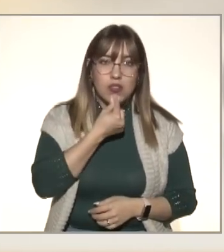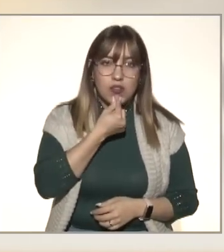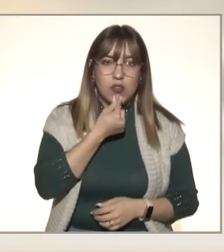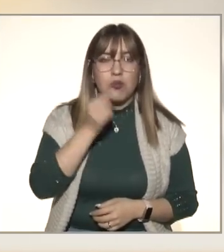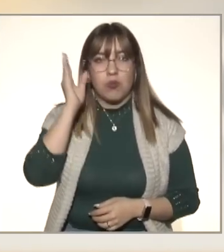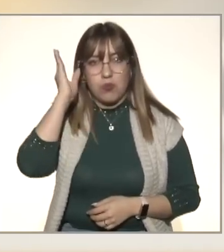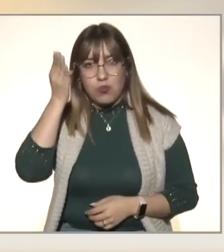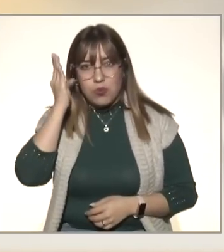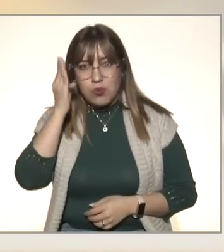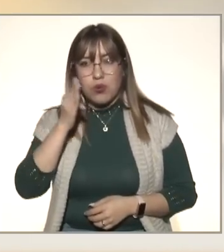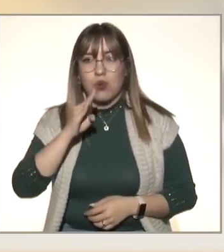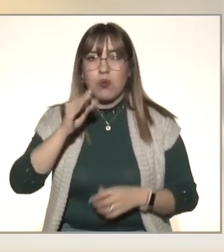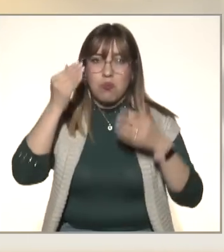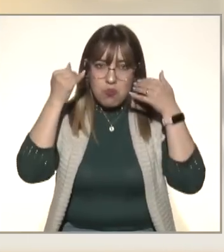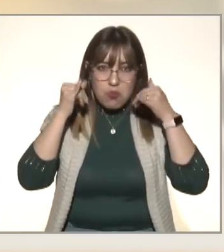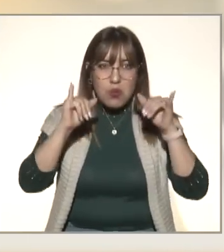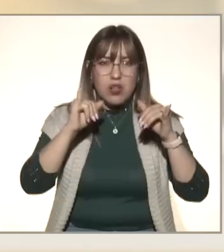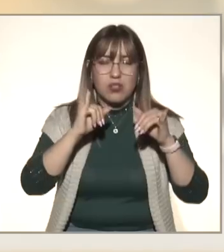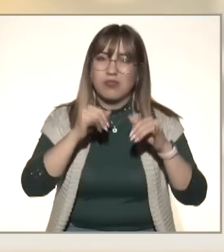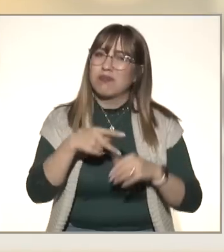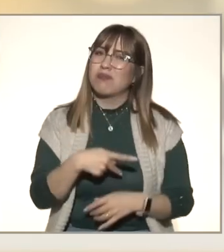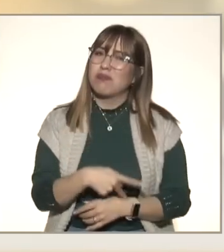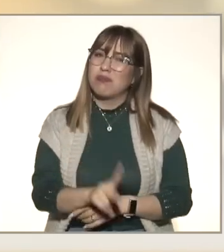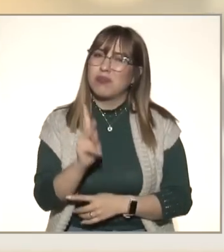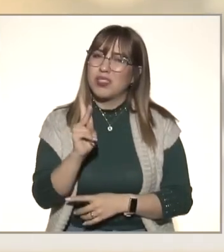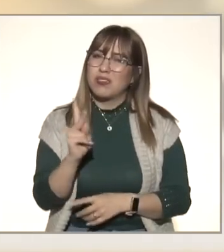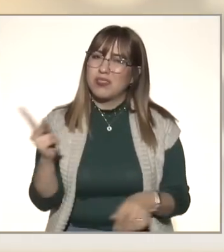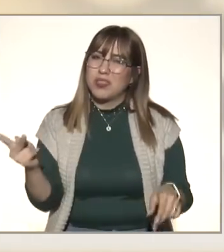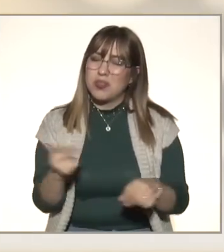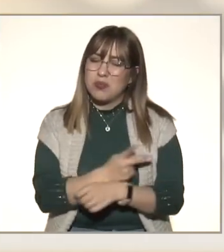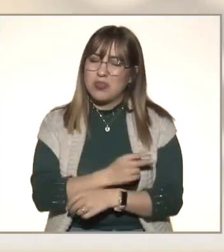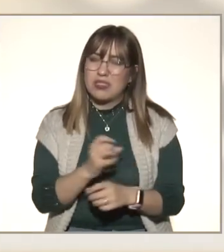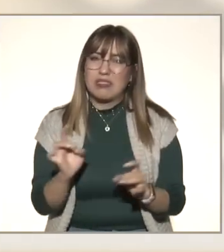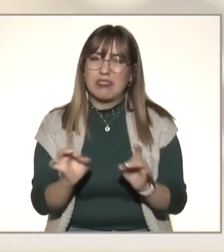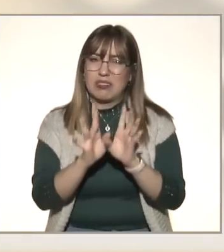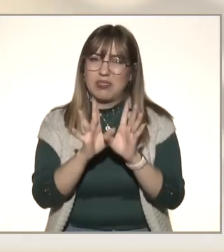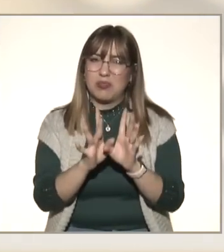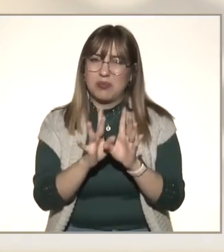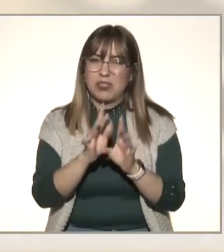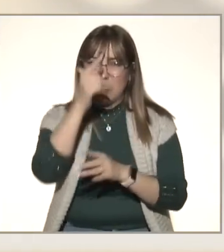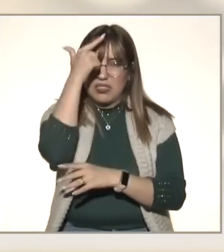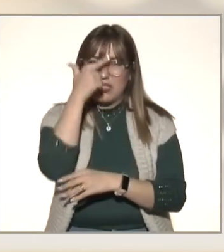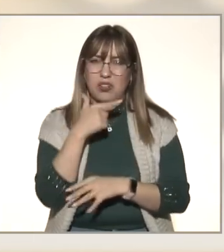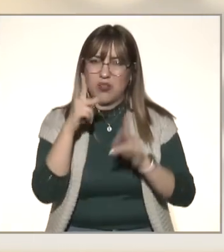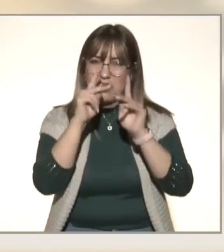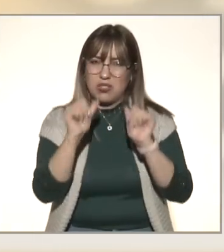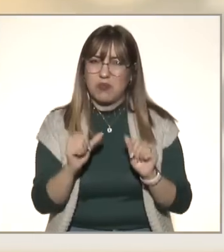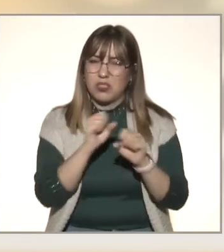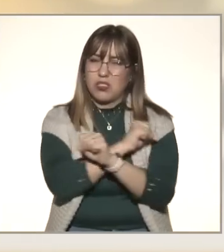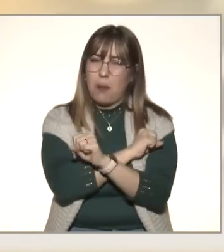buey. Lo que pasa es que estalla una bomba en la noche de paz.